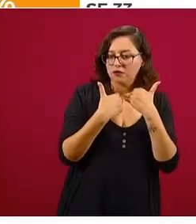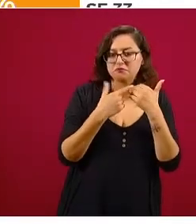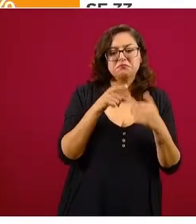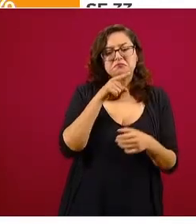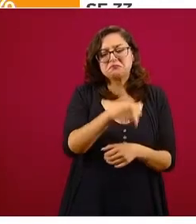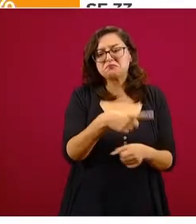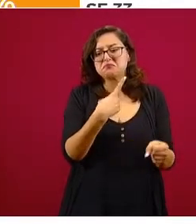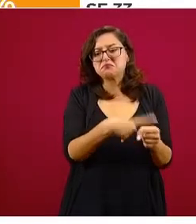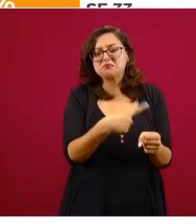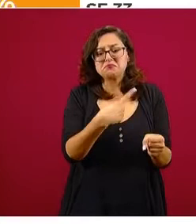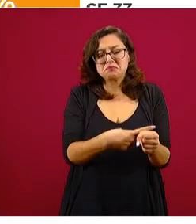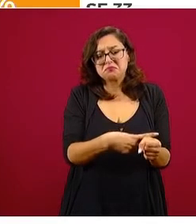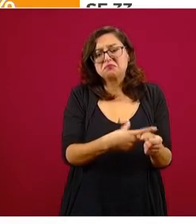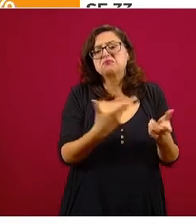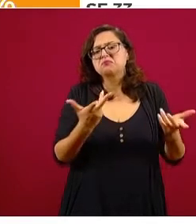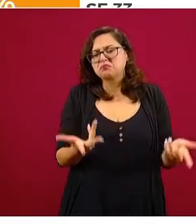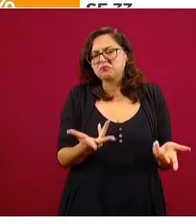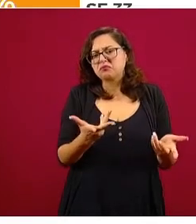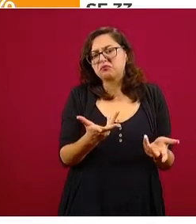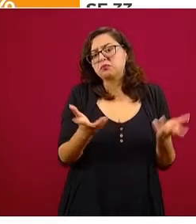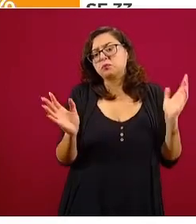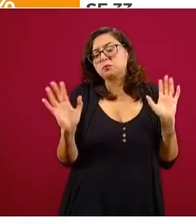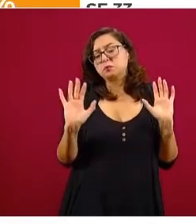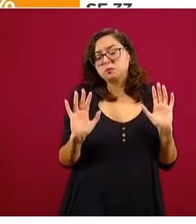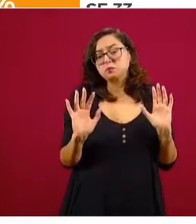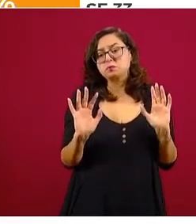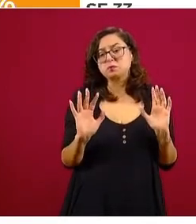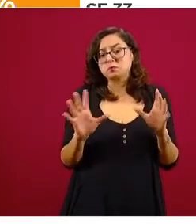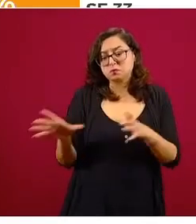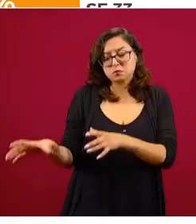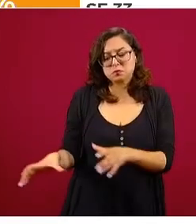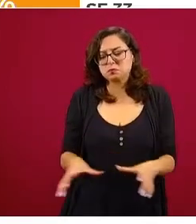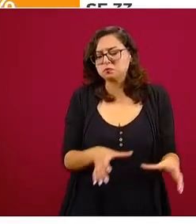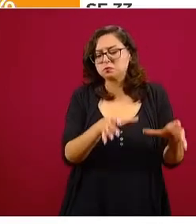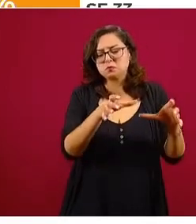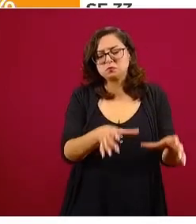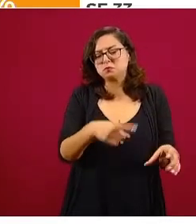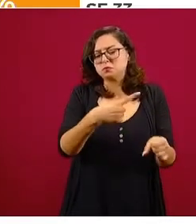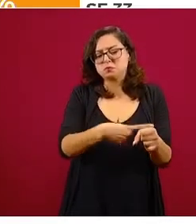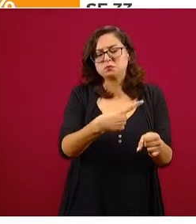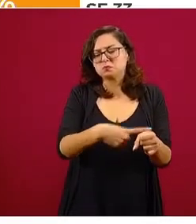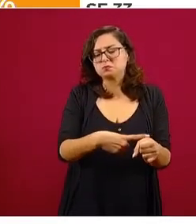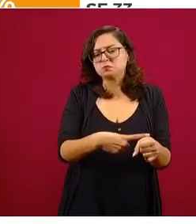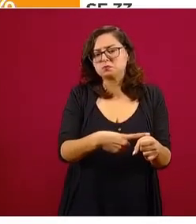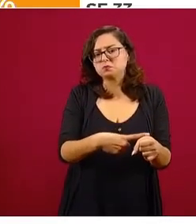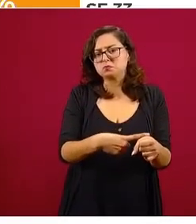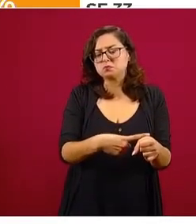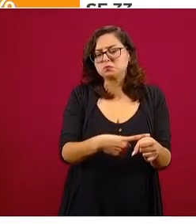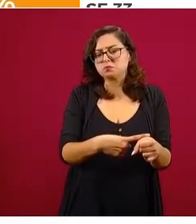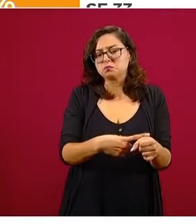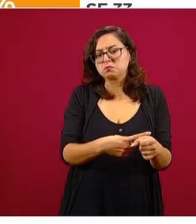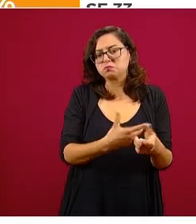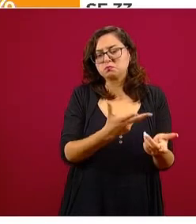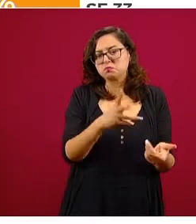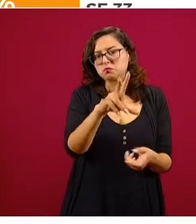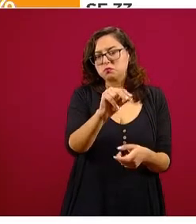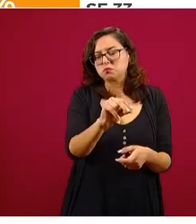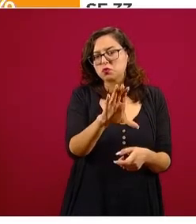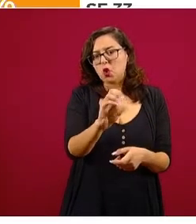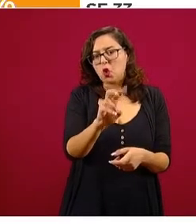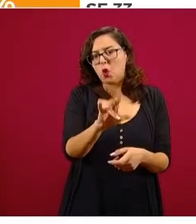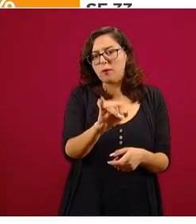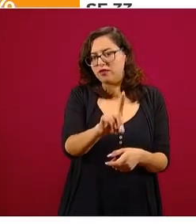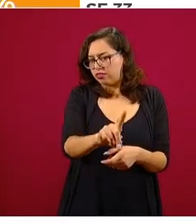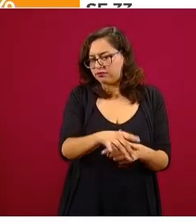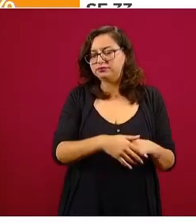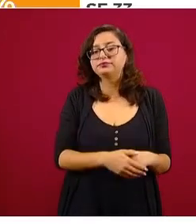eran casos que se clasifican en este, ya cuando tienen este resultado, como descartados a la